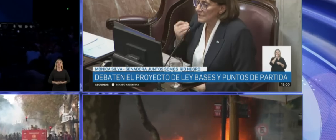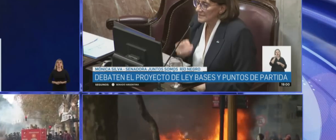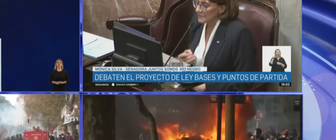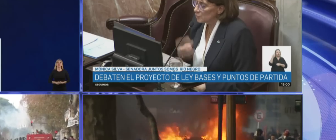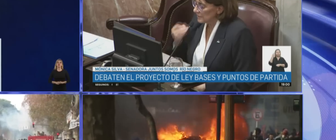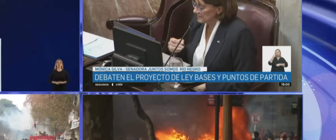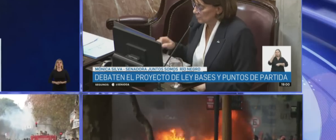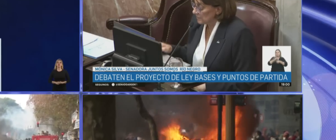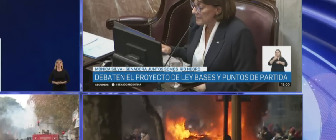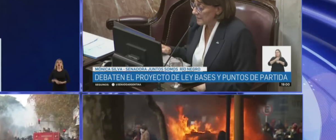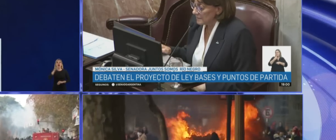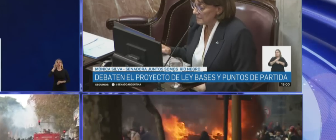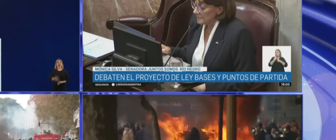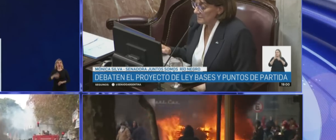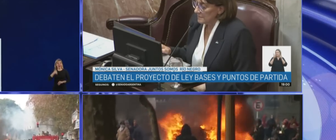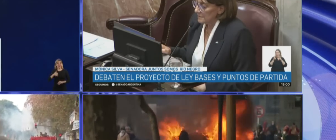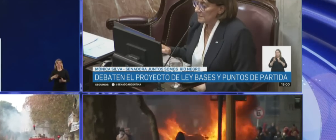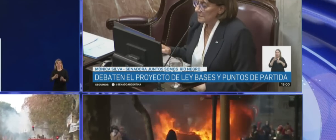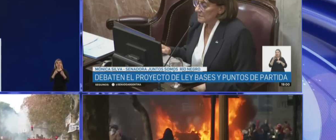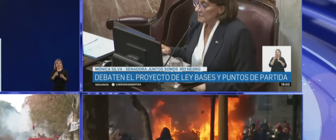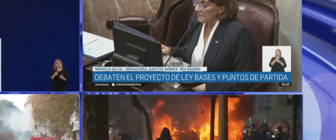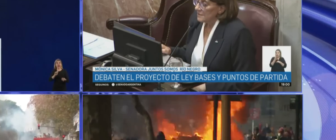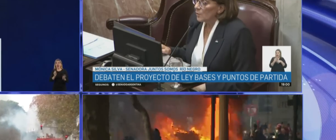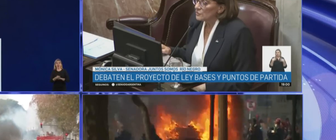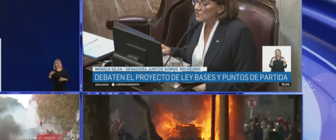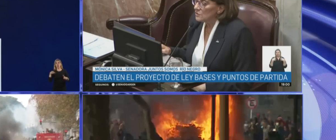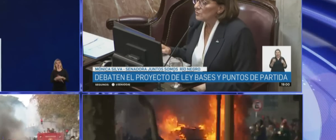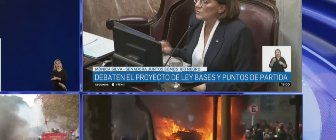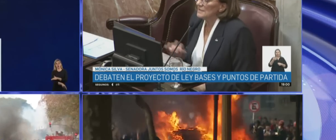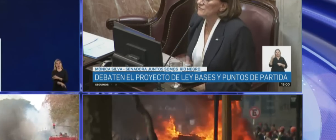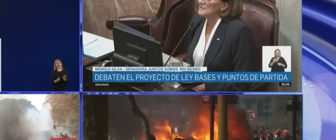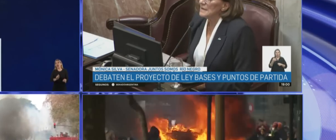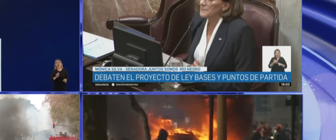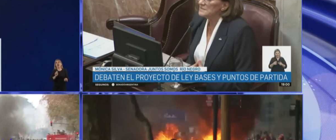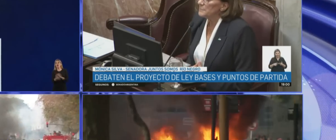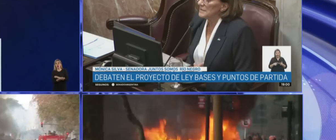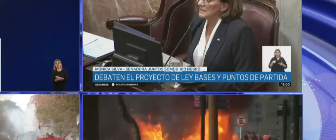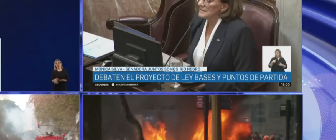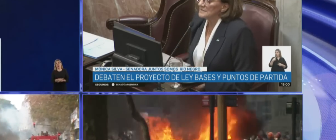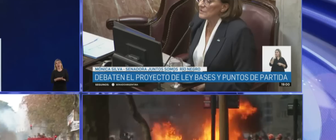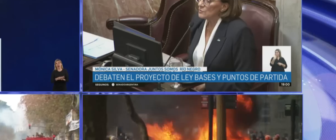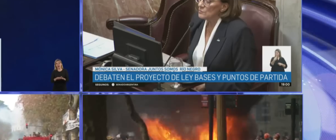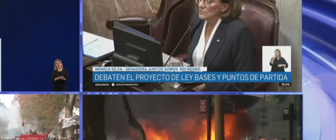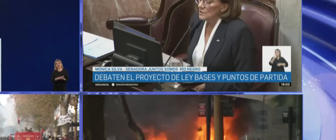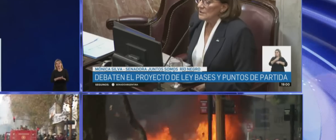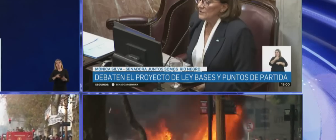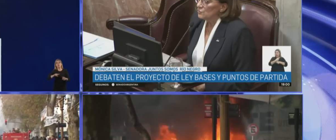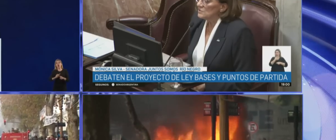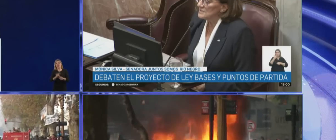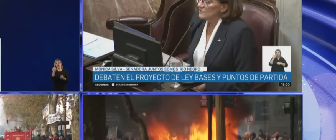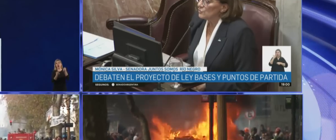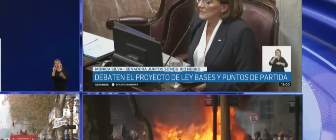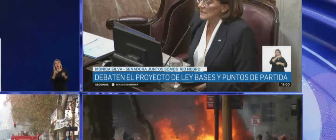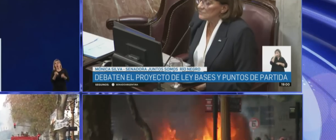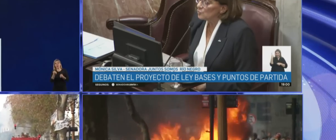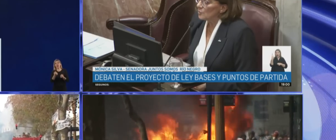Pero el país necesita cambios profundos, reformas económicas de base, que excedan las decisiones de política económica inmediata que